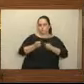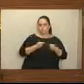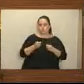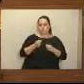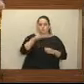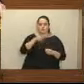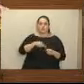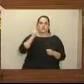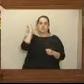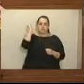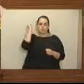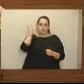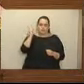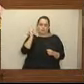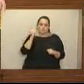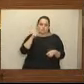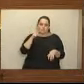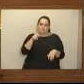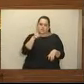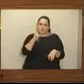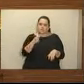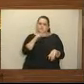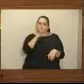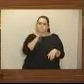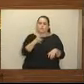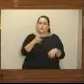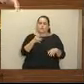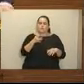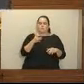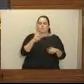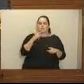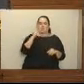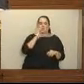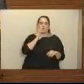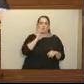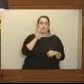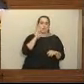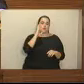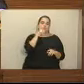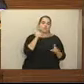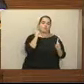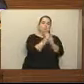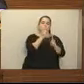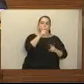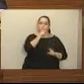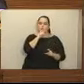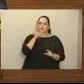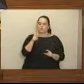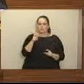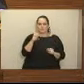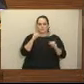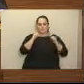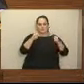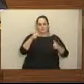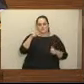La luz a la que usted hacía referencia ayer para combatir la corrupción, yo creo que tiene que empezar por encenderla usted mismo y en este